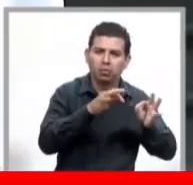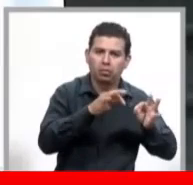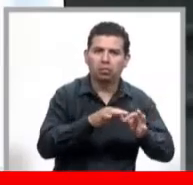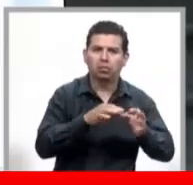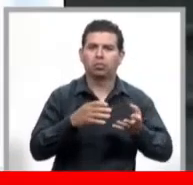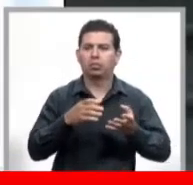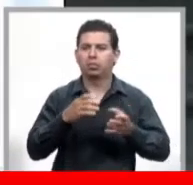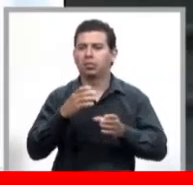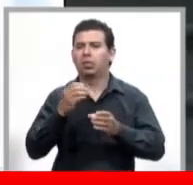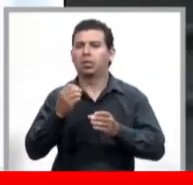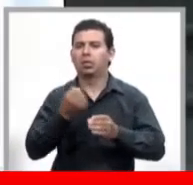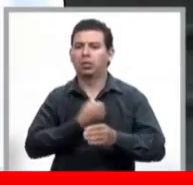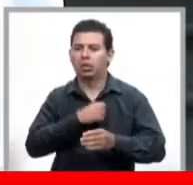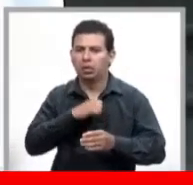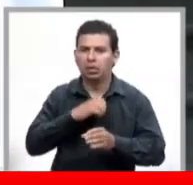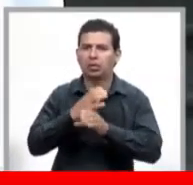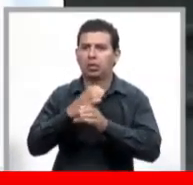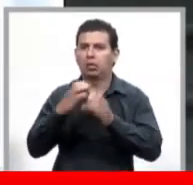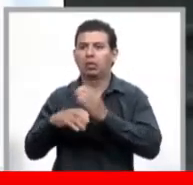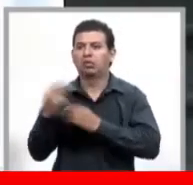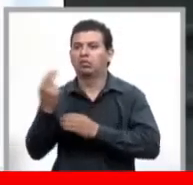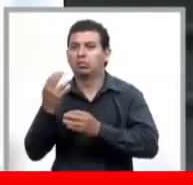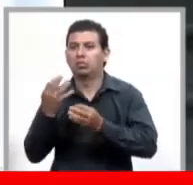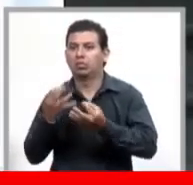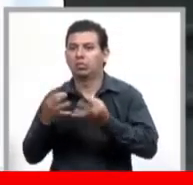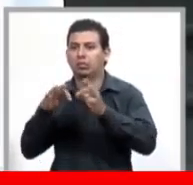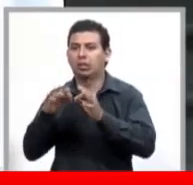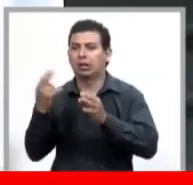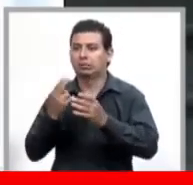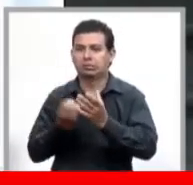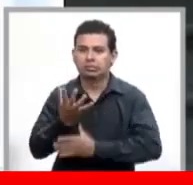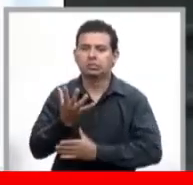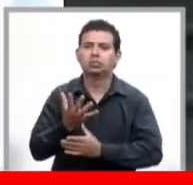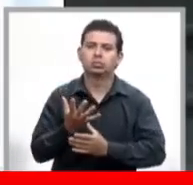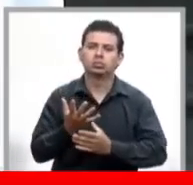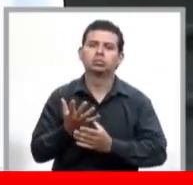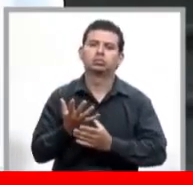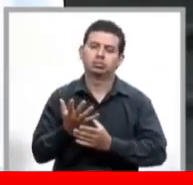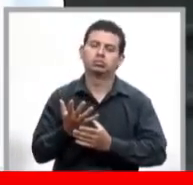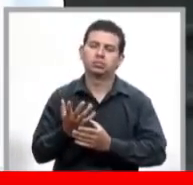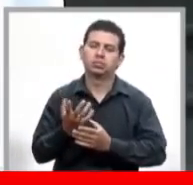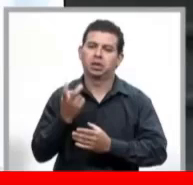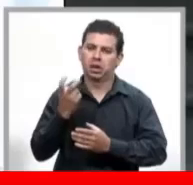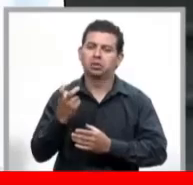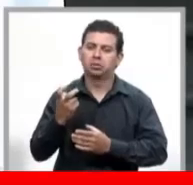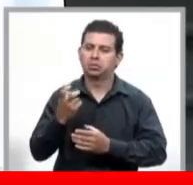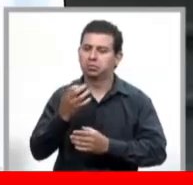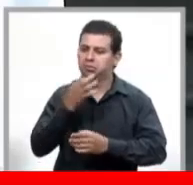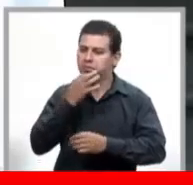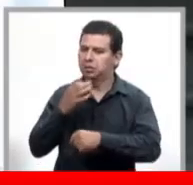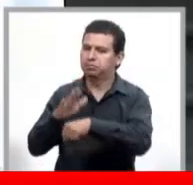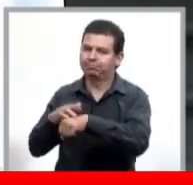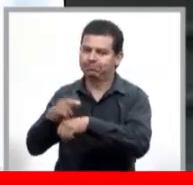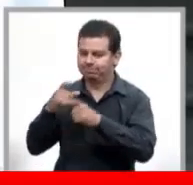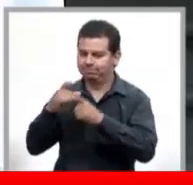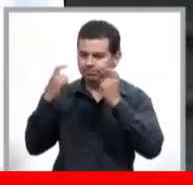en salud o necesidades en comida.